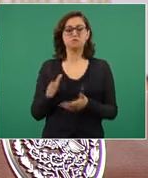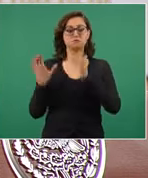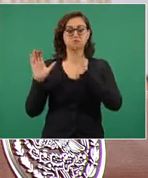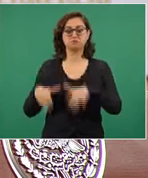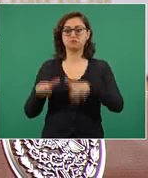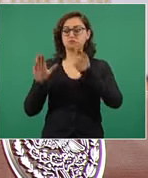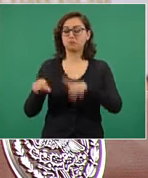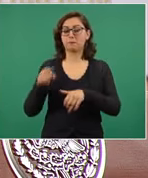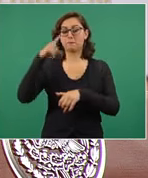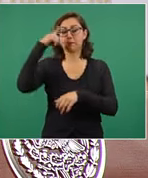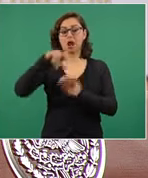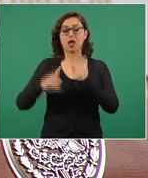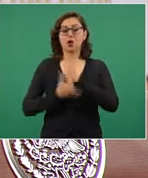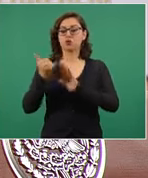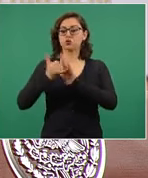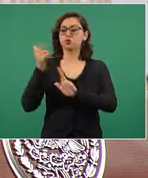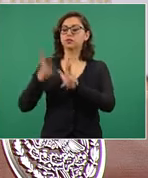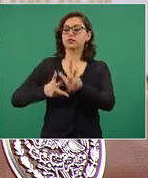muchos trabajadores.